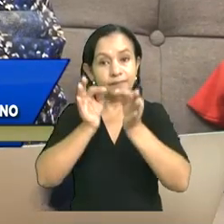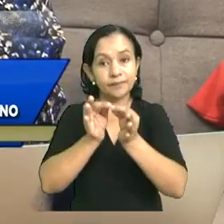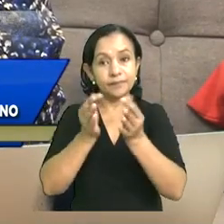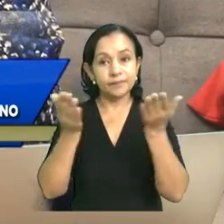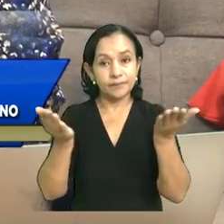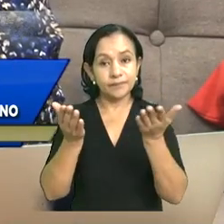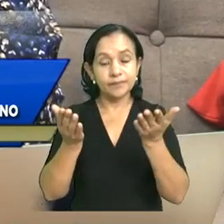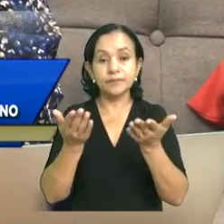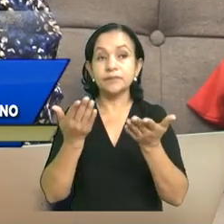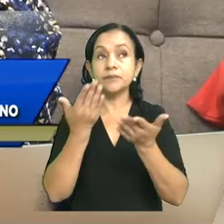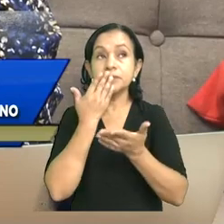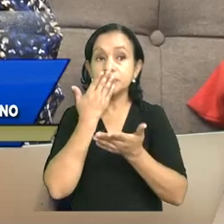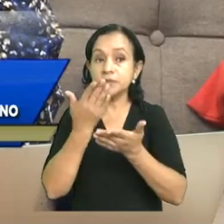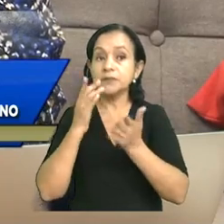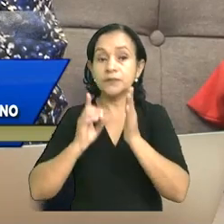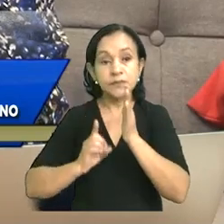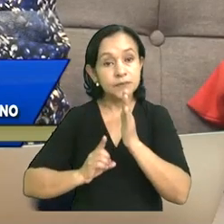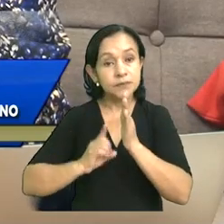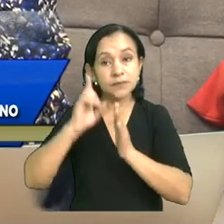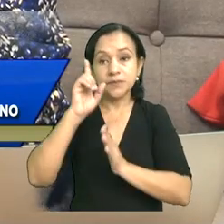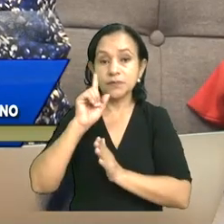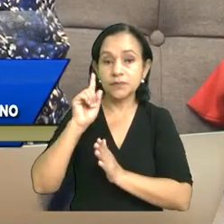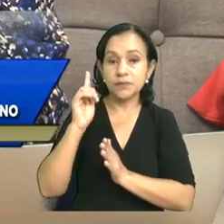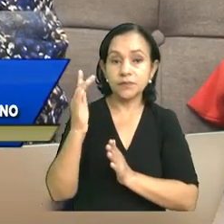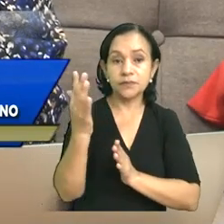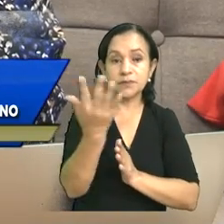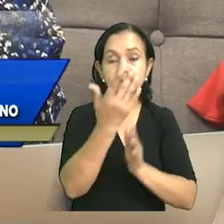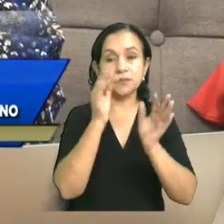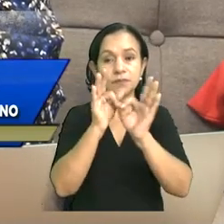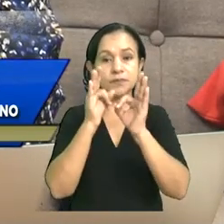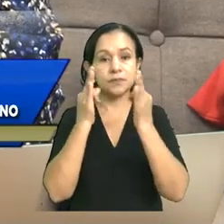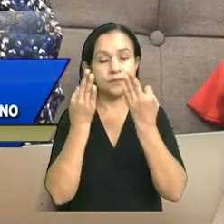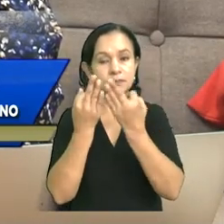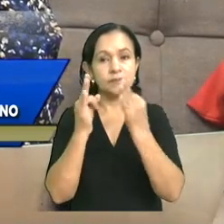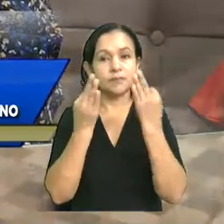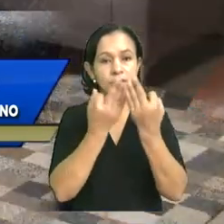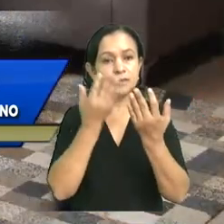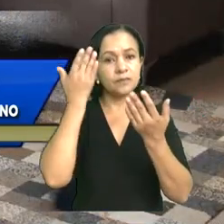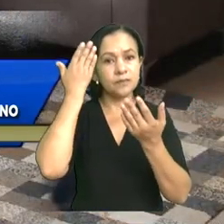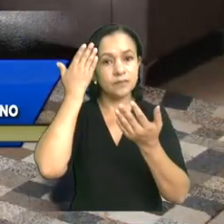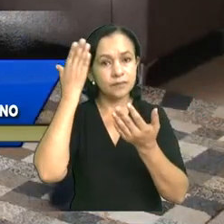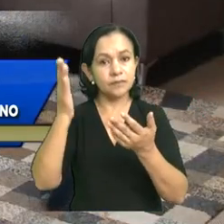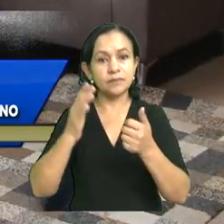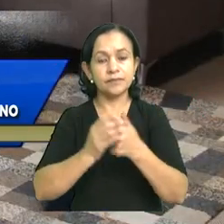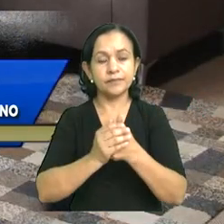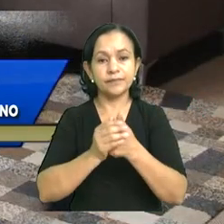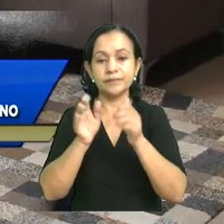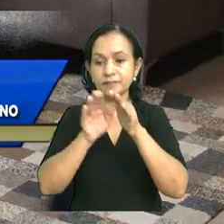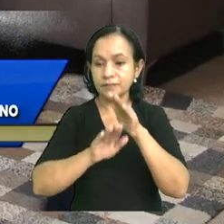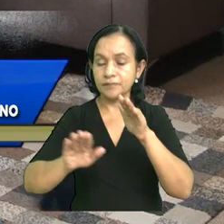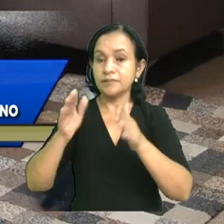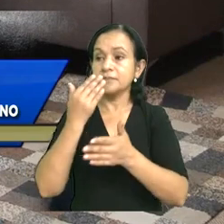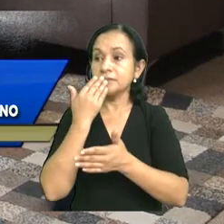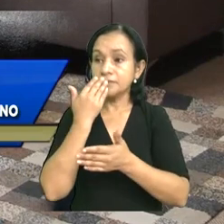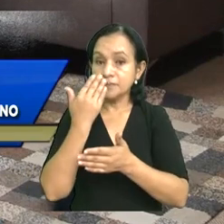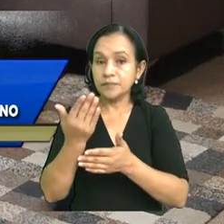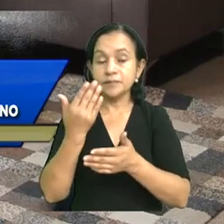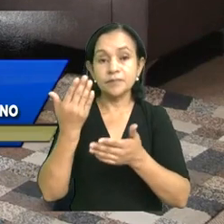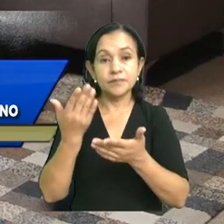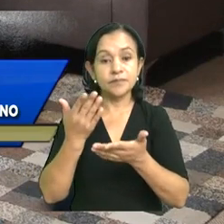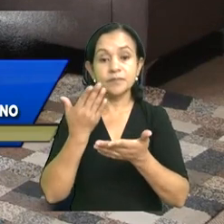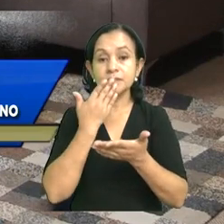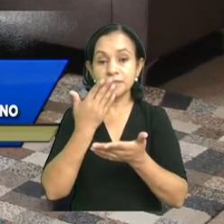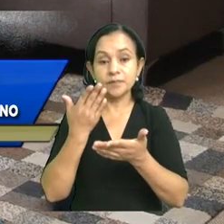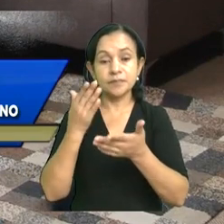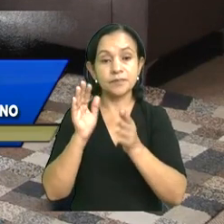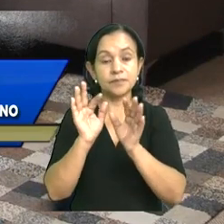ha habido un gran avance. La mayoría de las familias están muy conscientes y cada vez estamos logrando más esa actitud